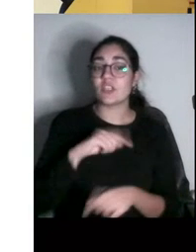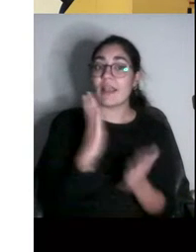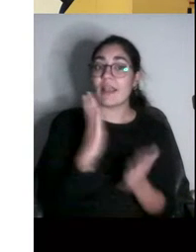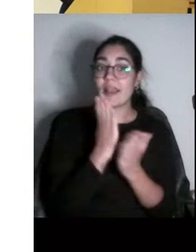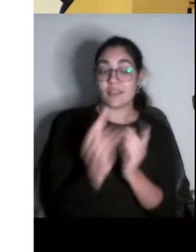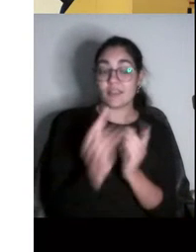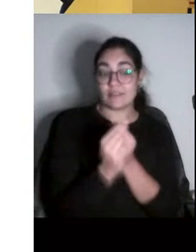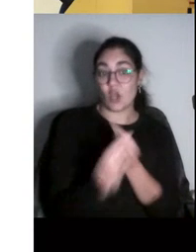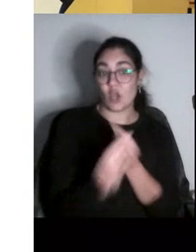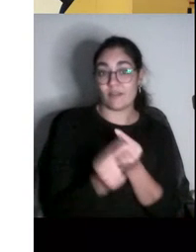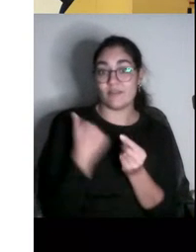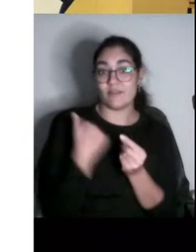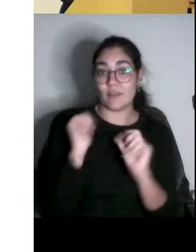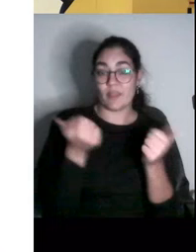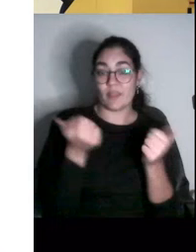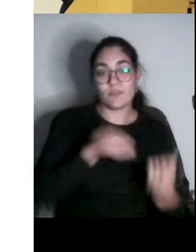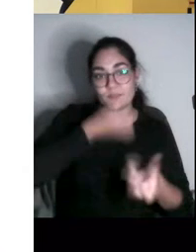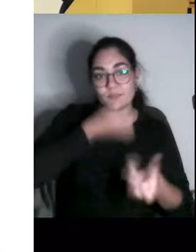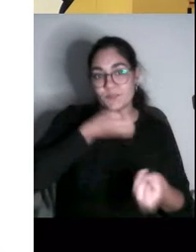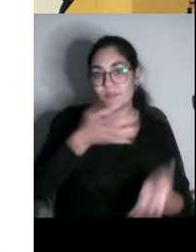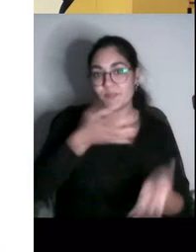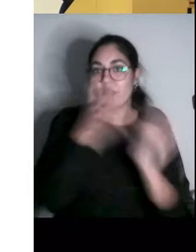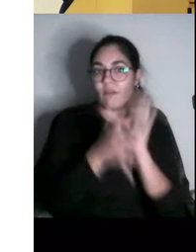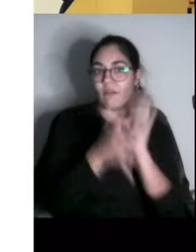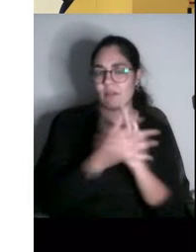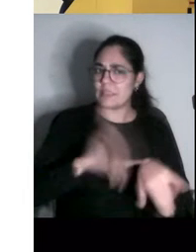elaborar y desarrollar